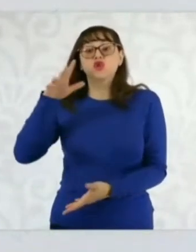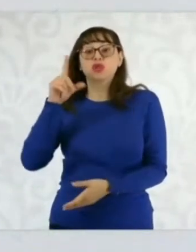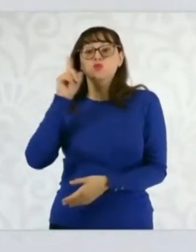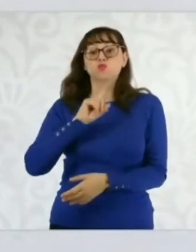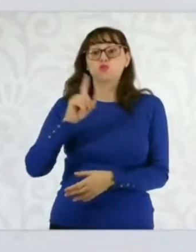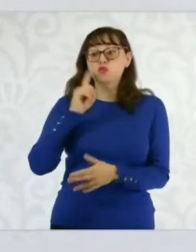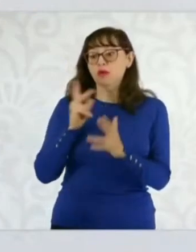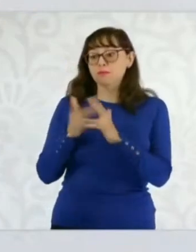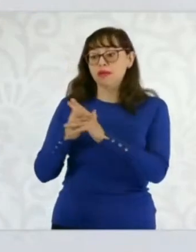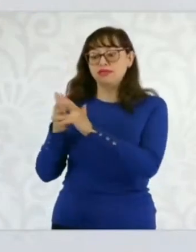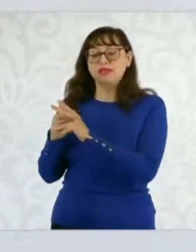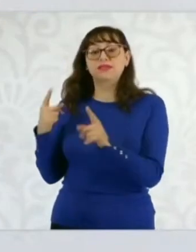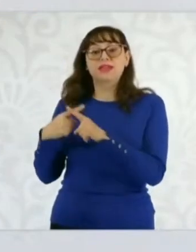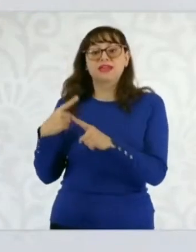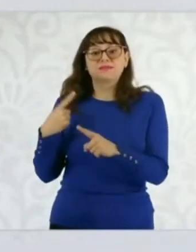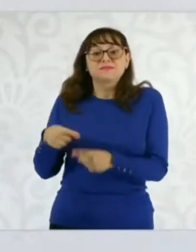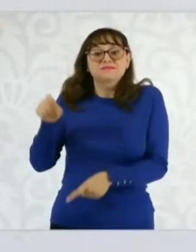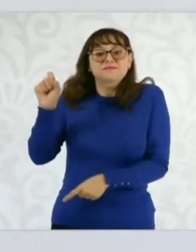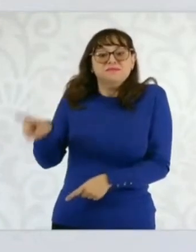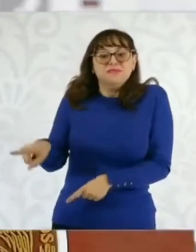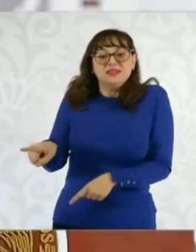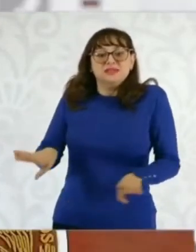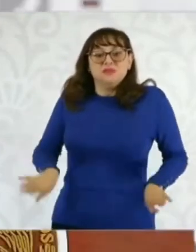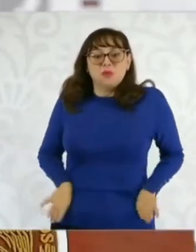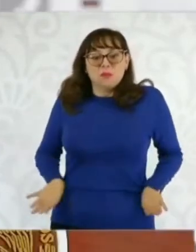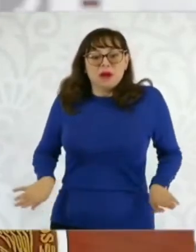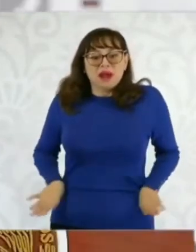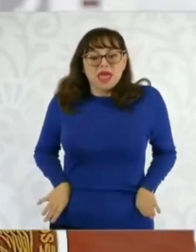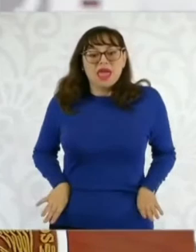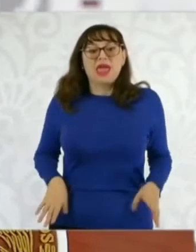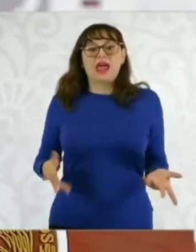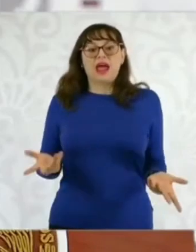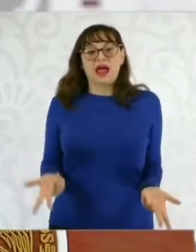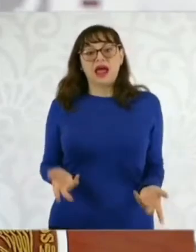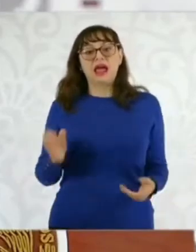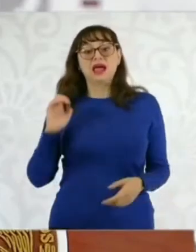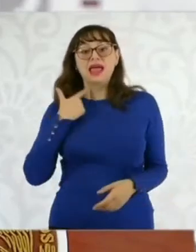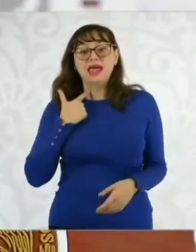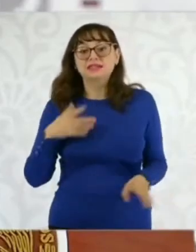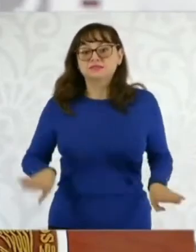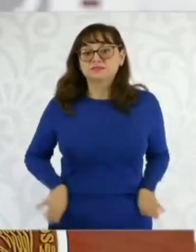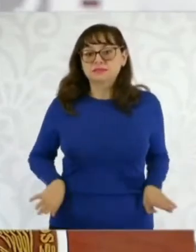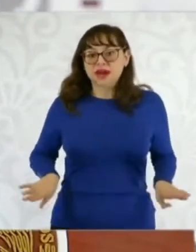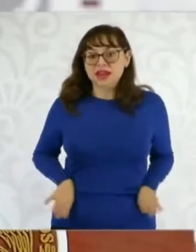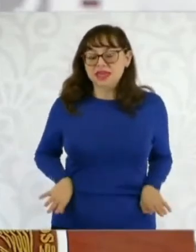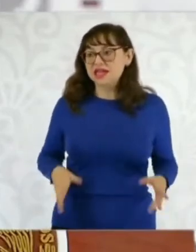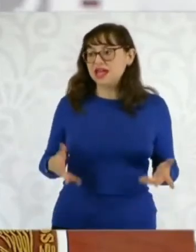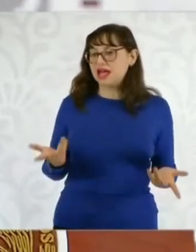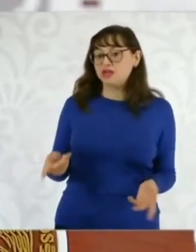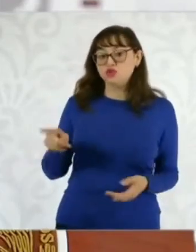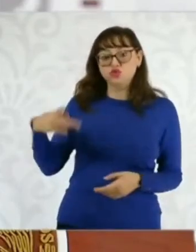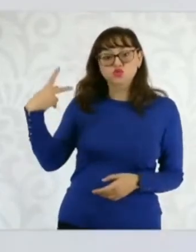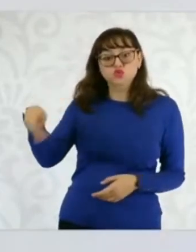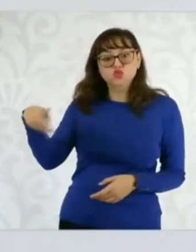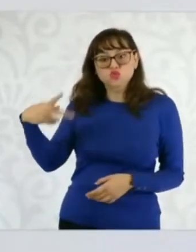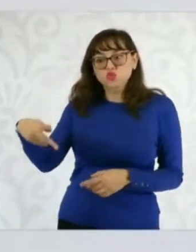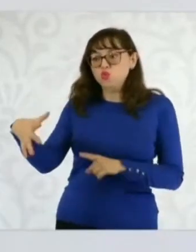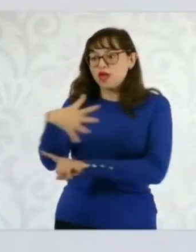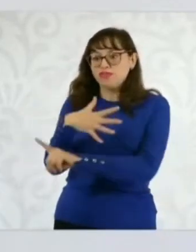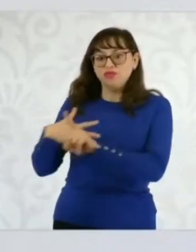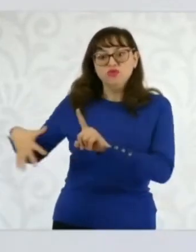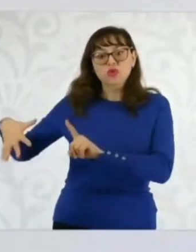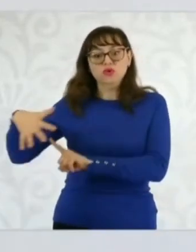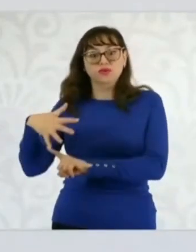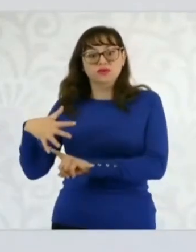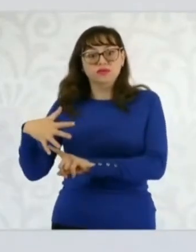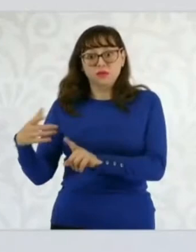personas conocidas y muchas veces es la pareja o la expareja, y son parte de círculos de violencia